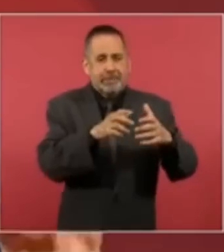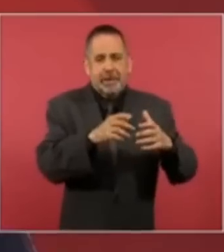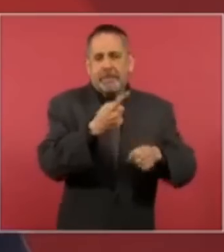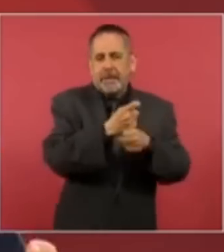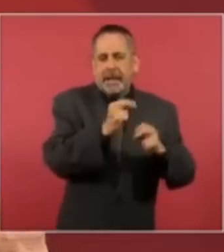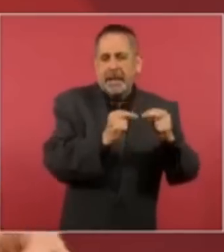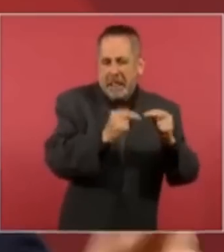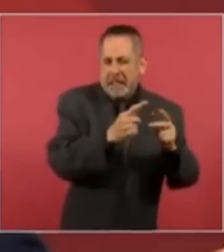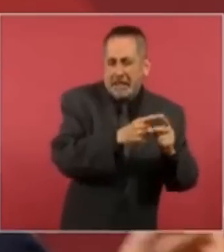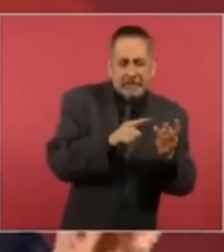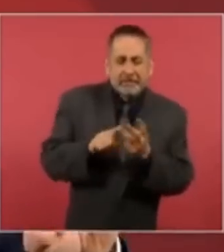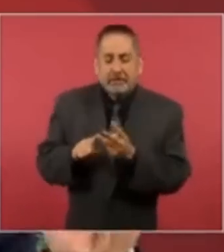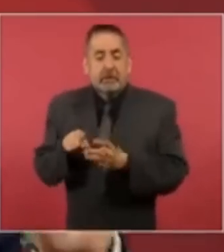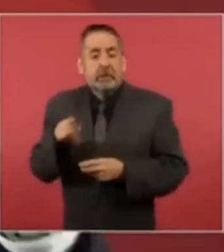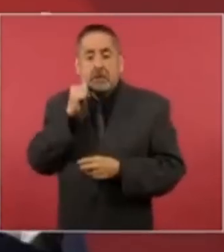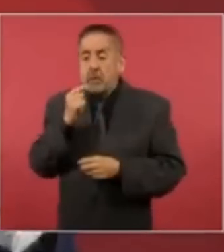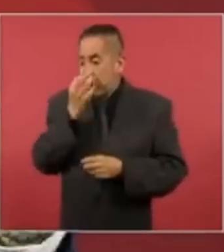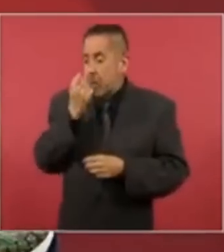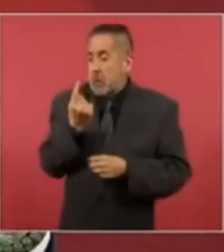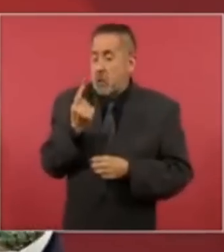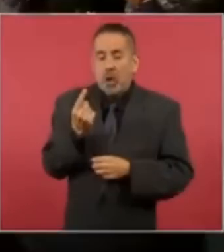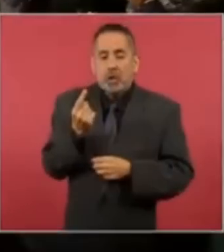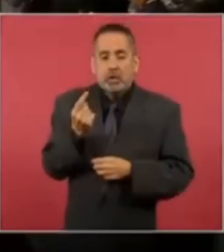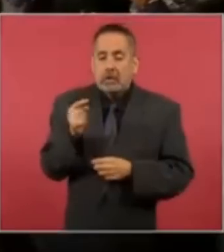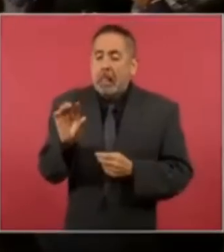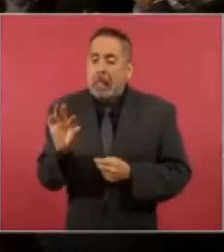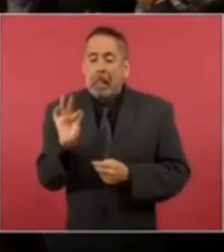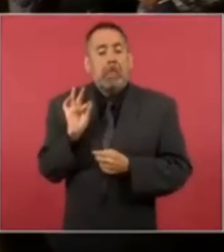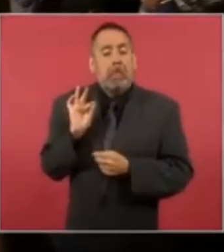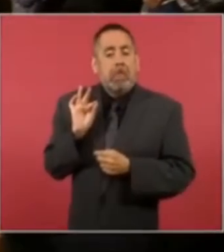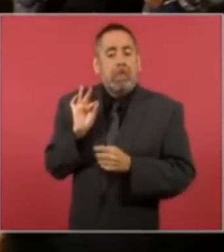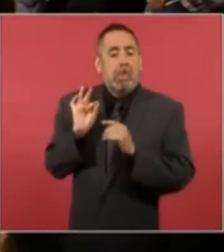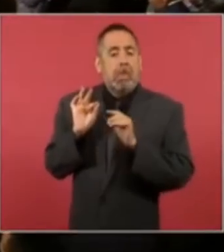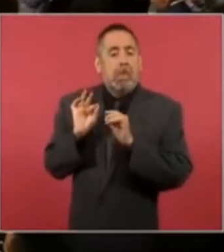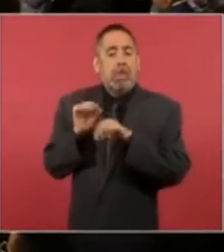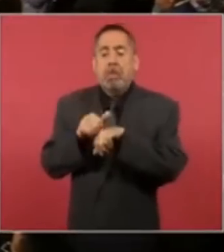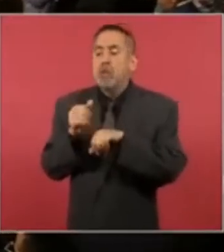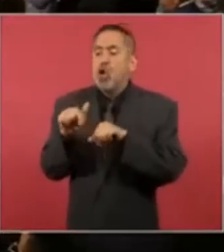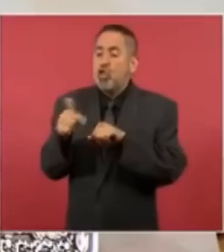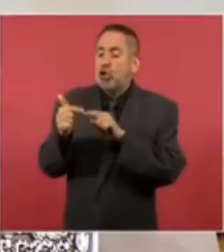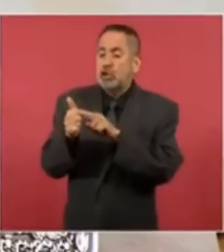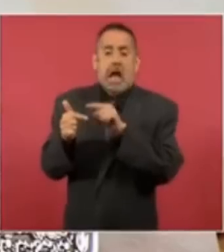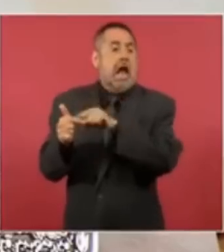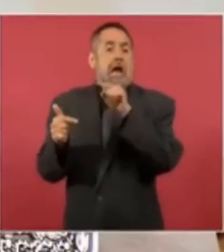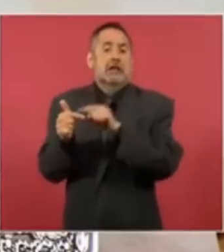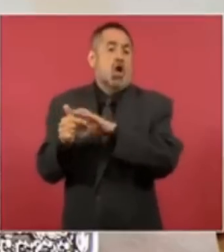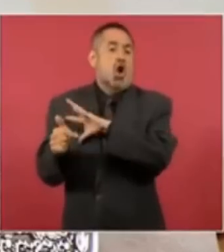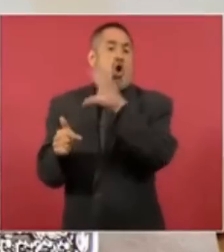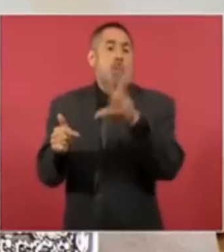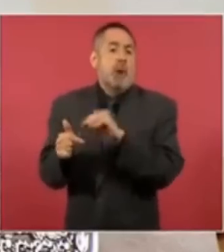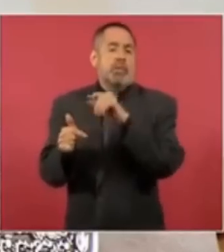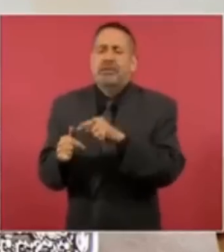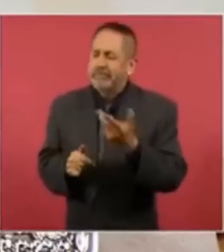nivel. Entonces, lo que toman es solamente un pedazo, uno de los ramos, y asumen que es el ramo de salud, el ramo